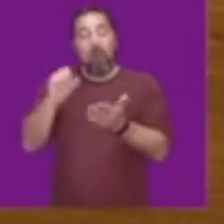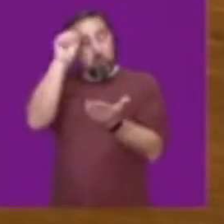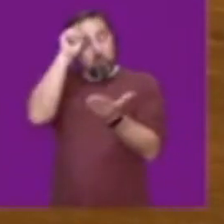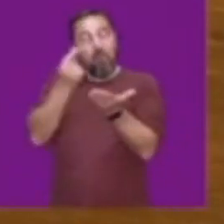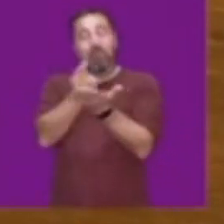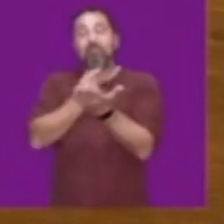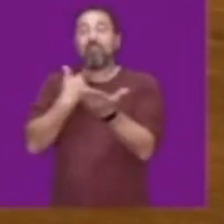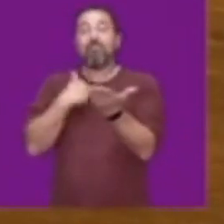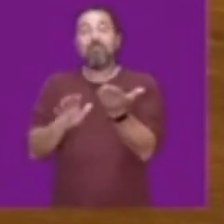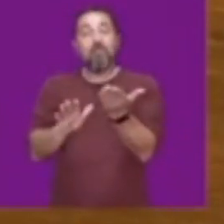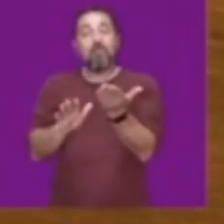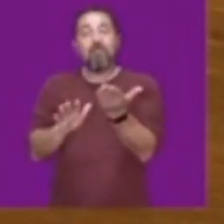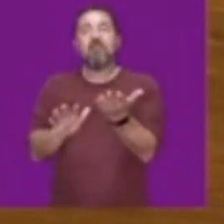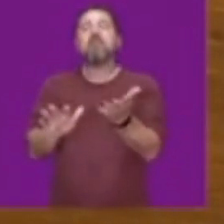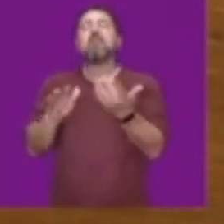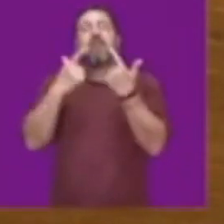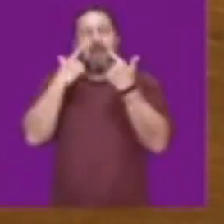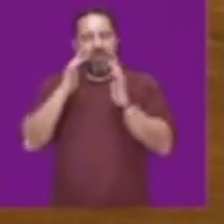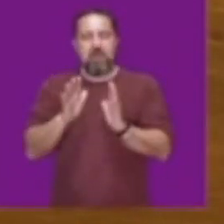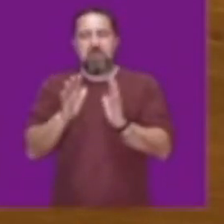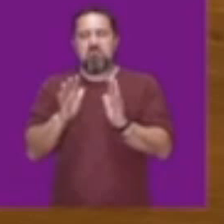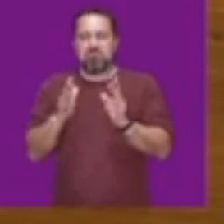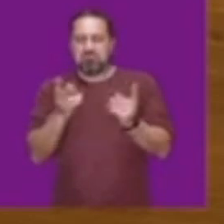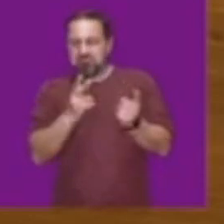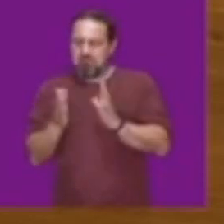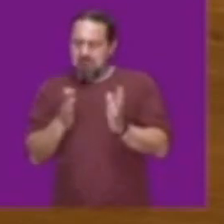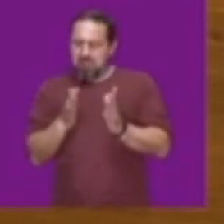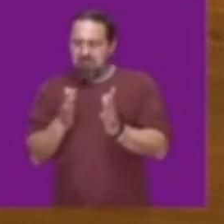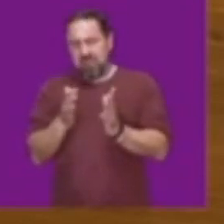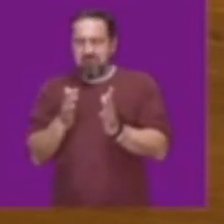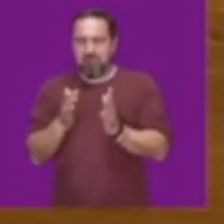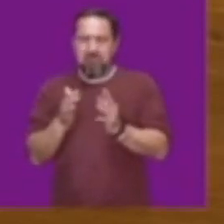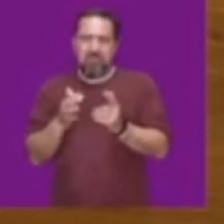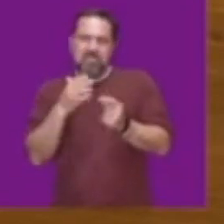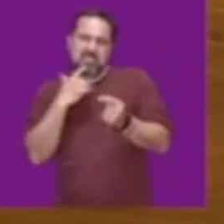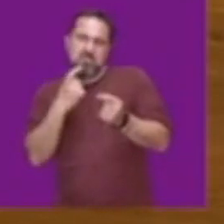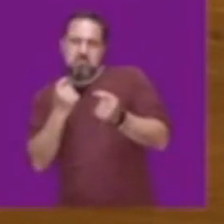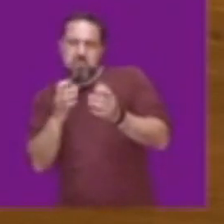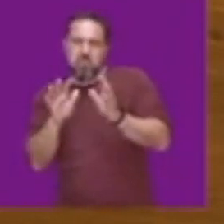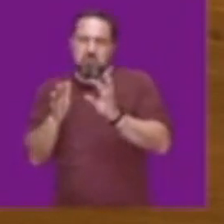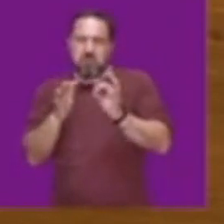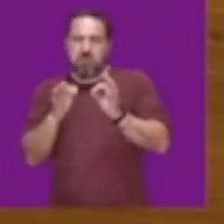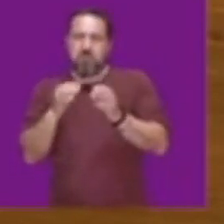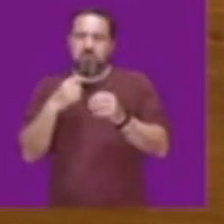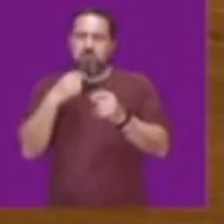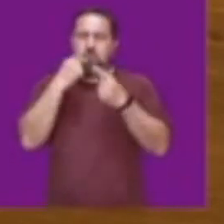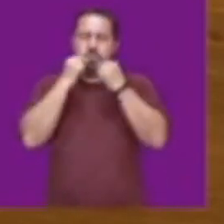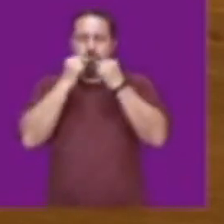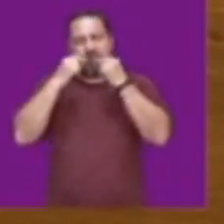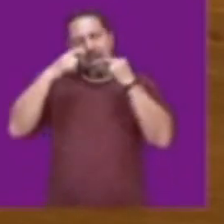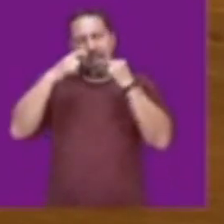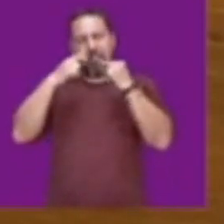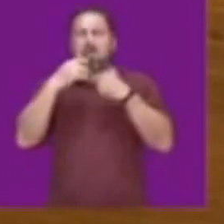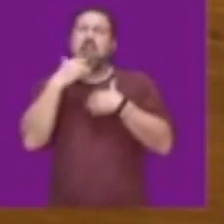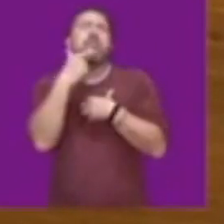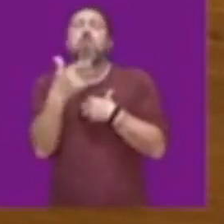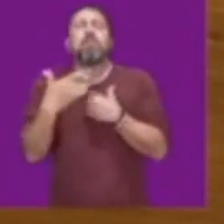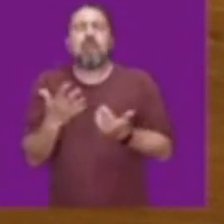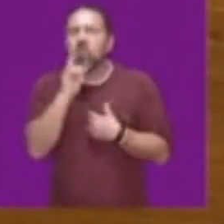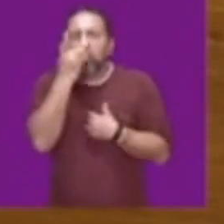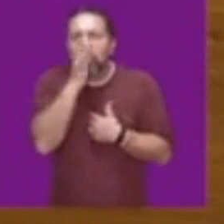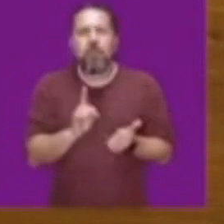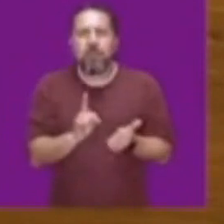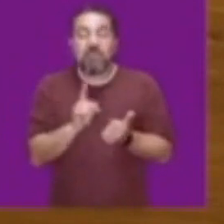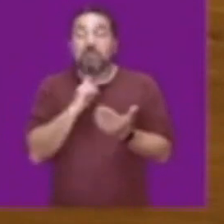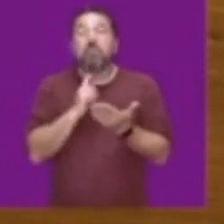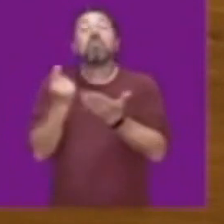Aquí tenemos a Aurora. A ver, se parece, ¿no? Bueno, nos ha quedado ahí un poquito la boca más grande. No pasa nada, no